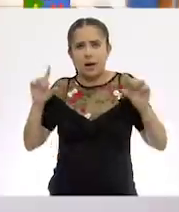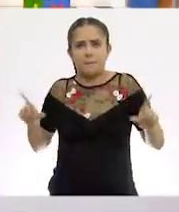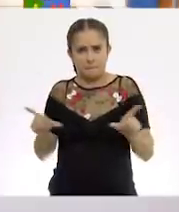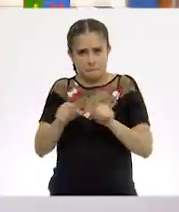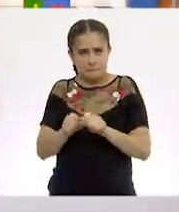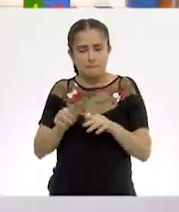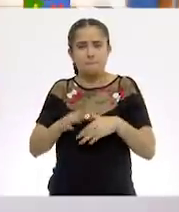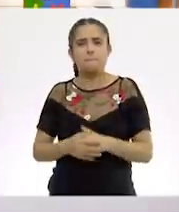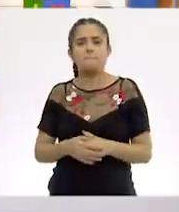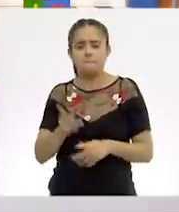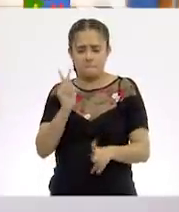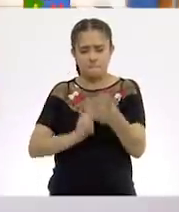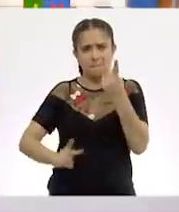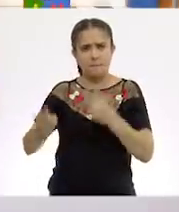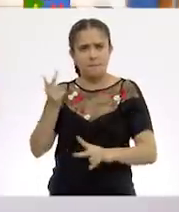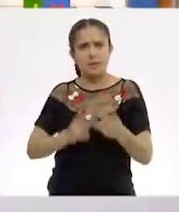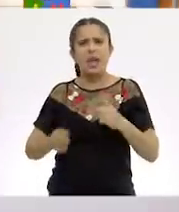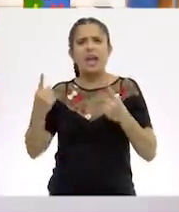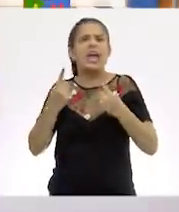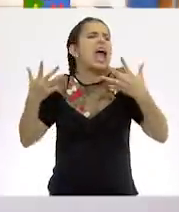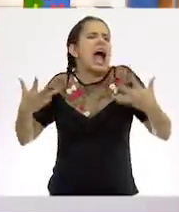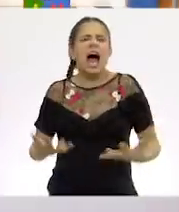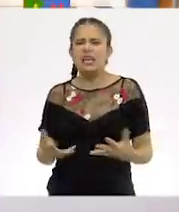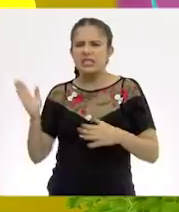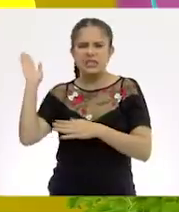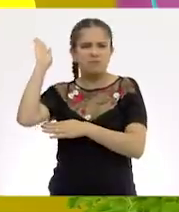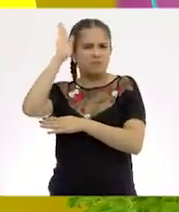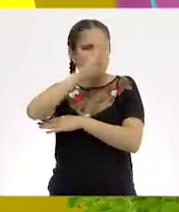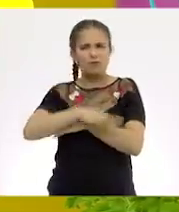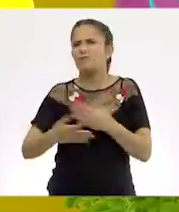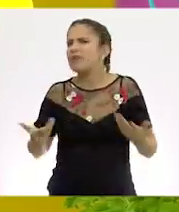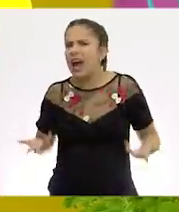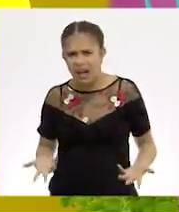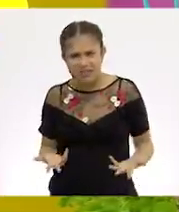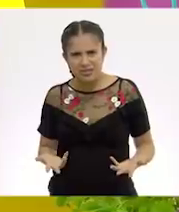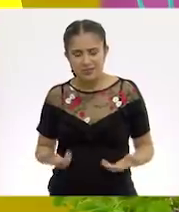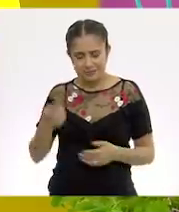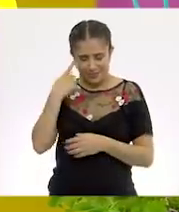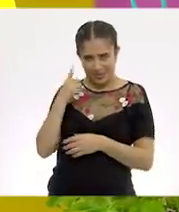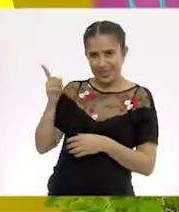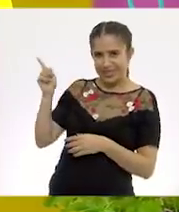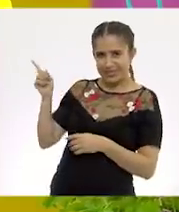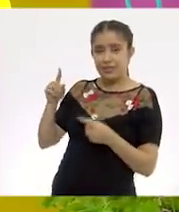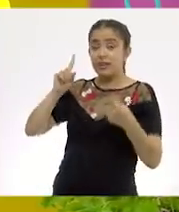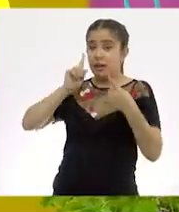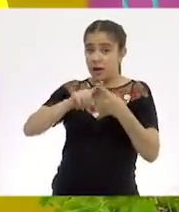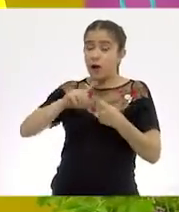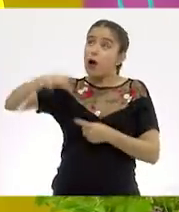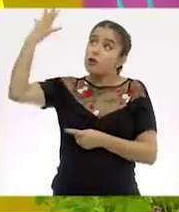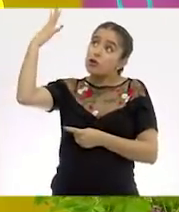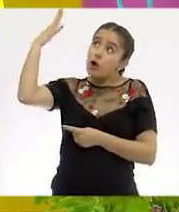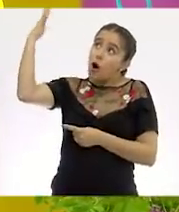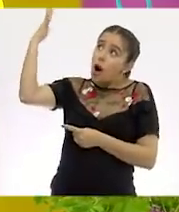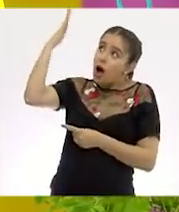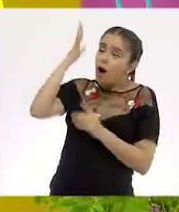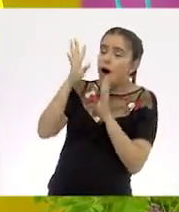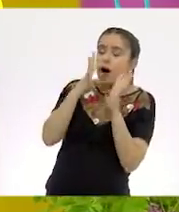¿Qué hace una planta durante el día? ¿Me ayudan? Buscan los rayos del